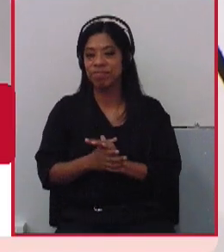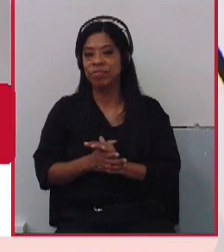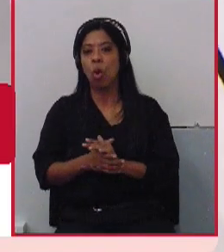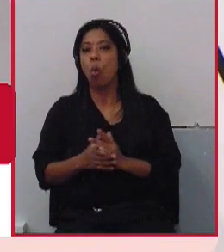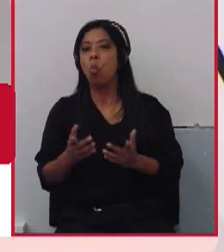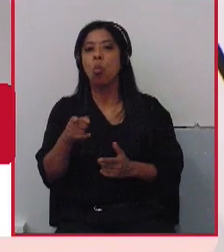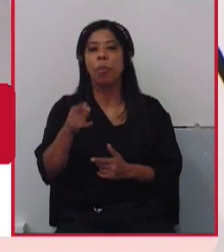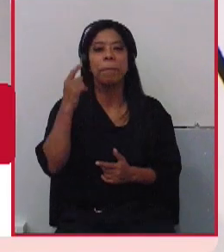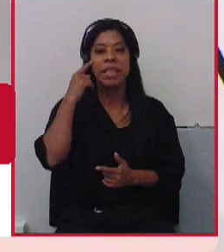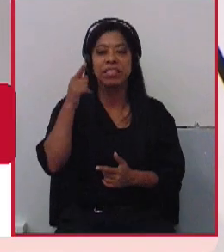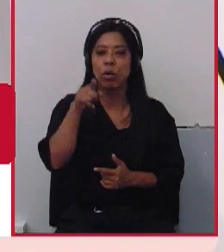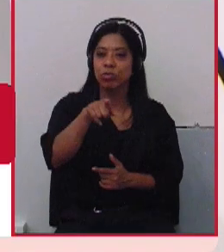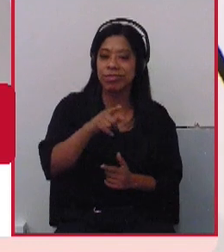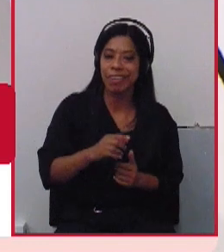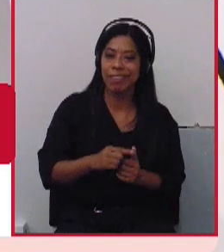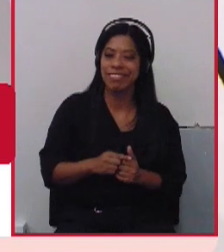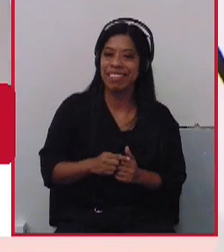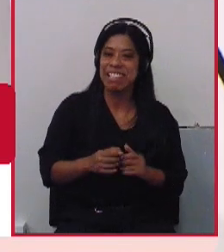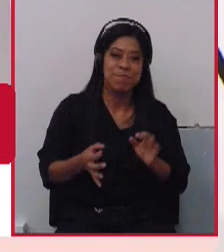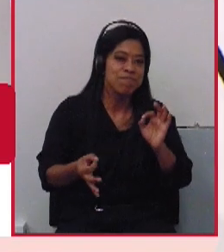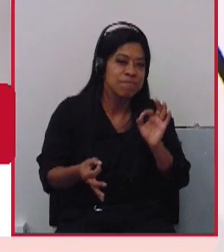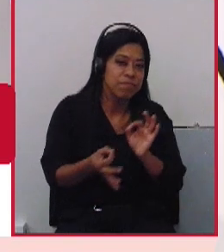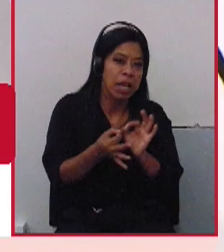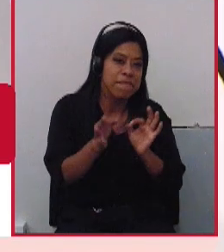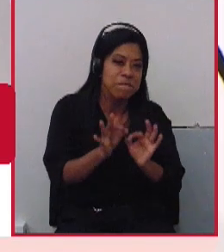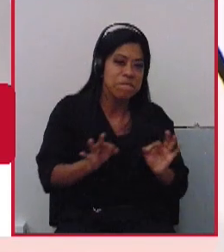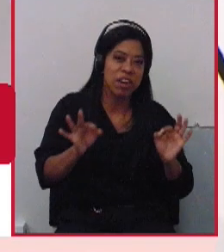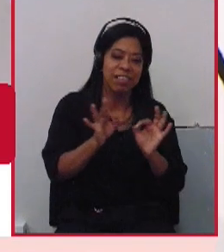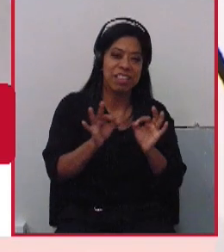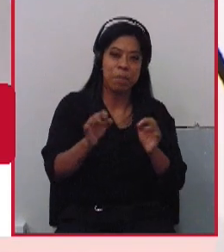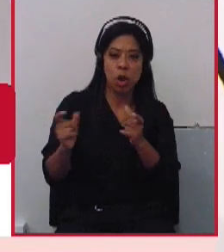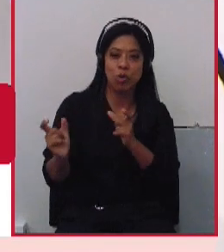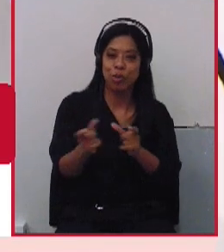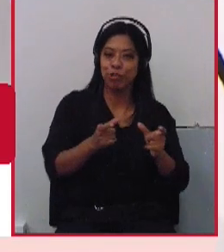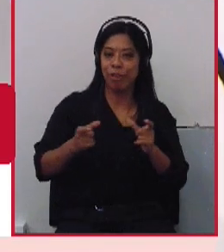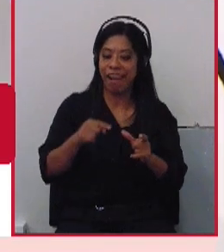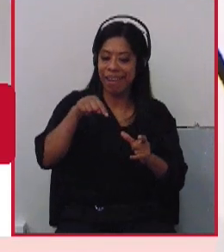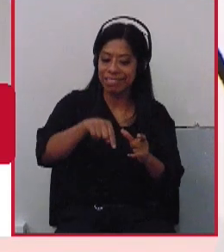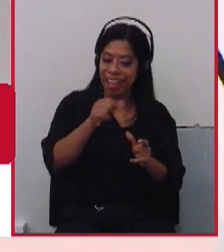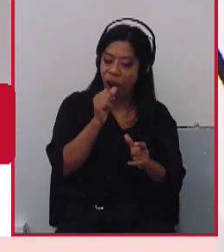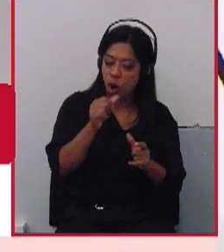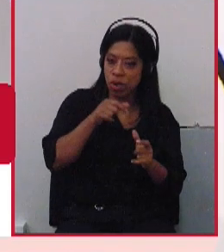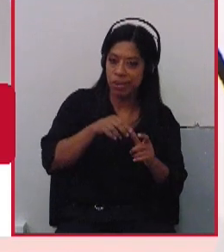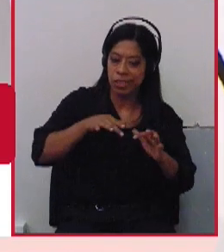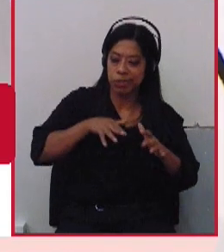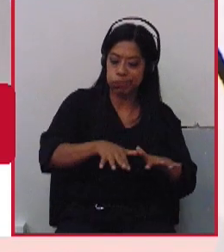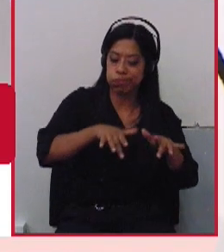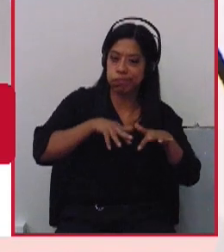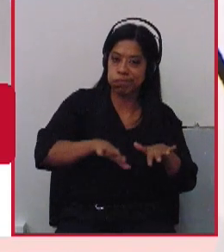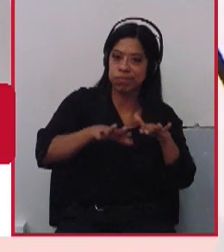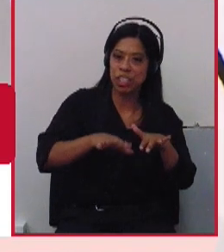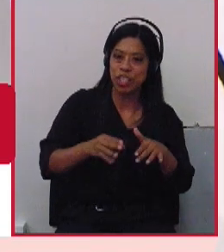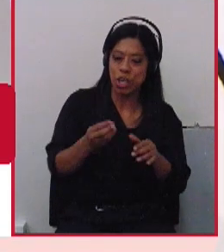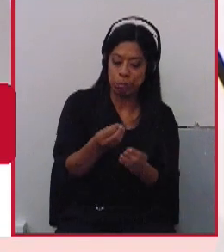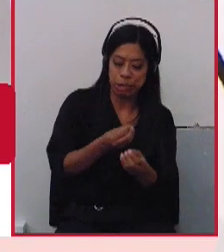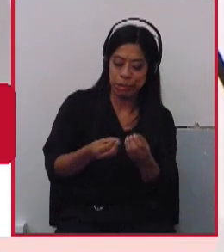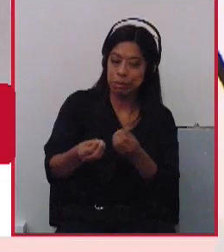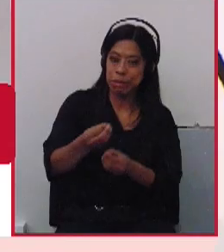¿Cuál fue para usted el factor clave para poder controlar esa agua que viene con tantos